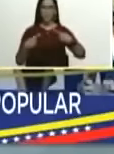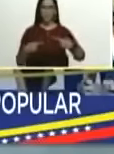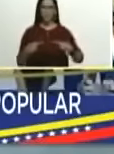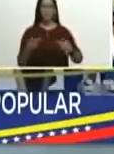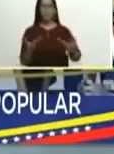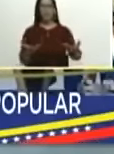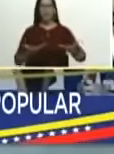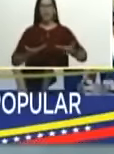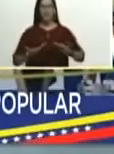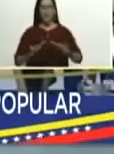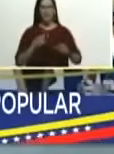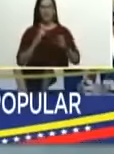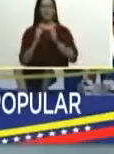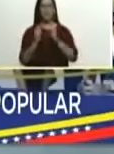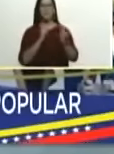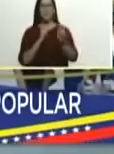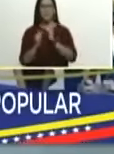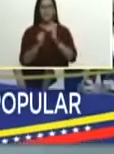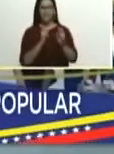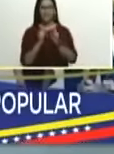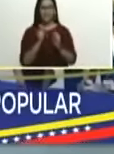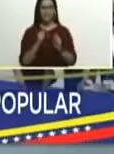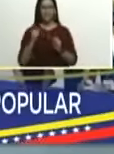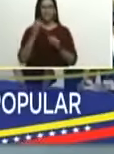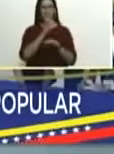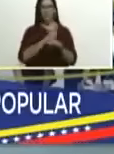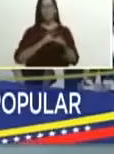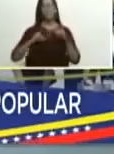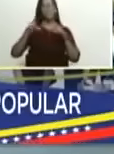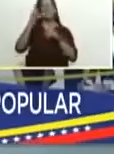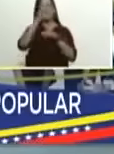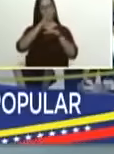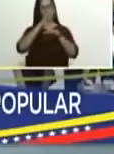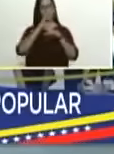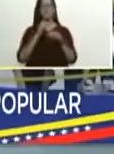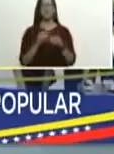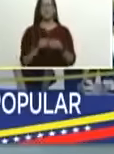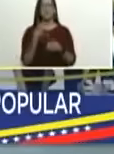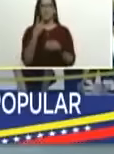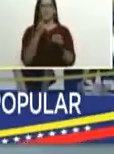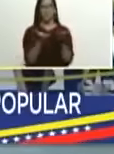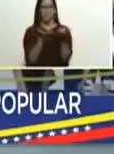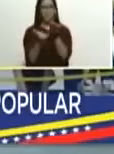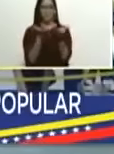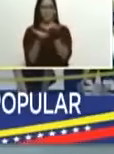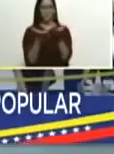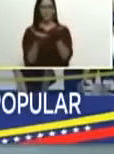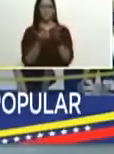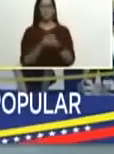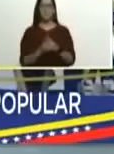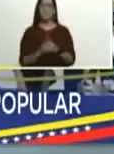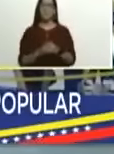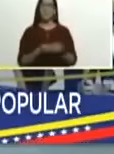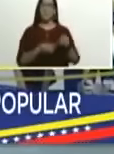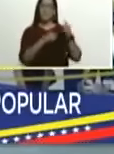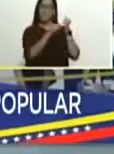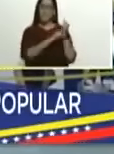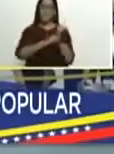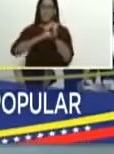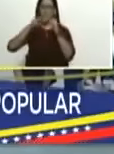dado la transferencia de competencia de dos servicios, en este caso de aseo y alumbrado